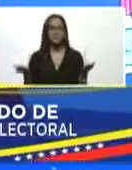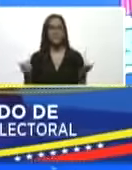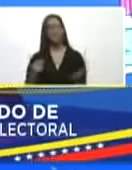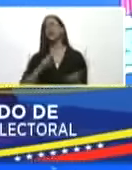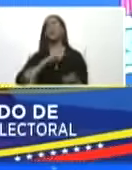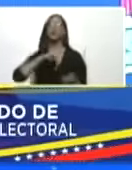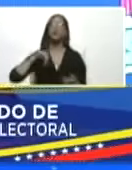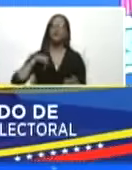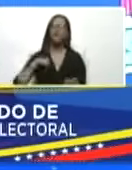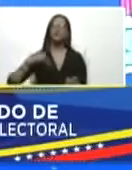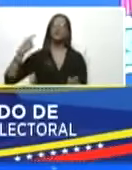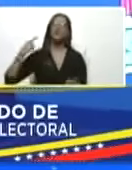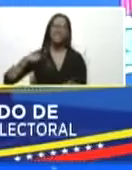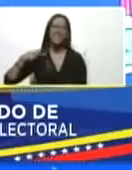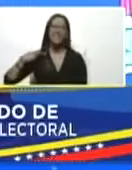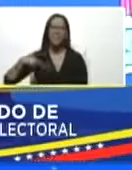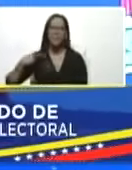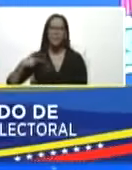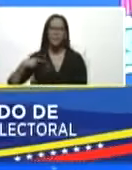Nosotros tenemos